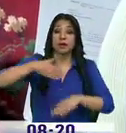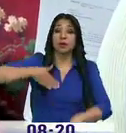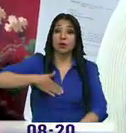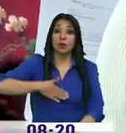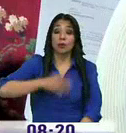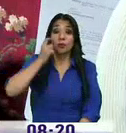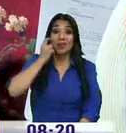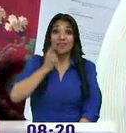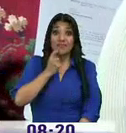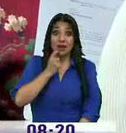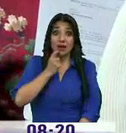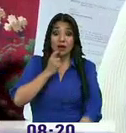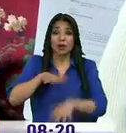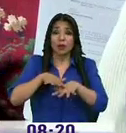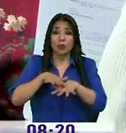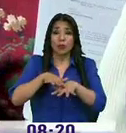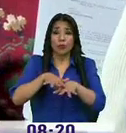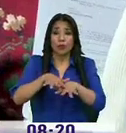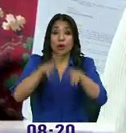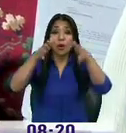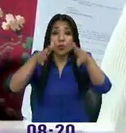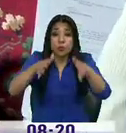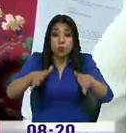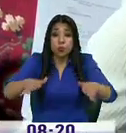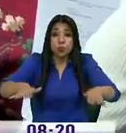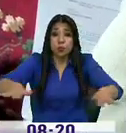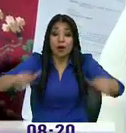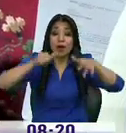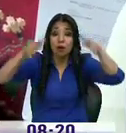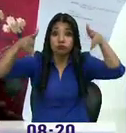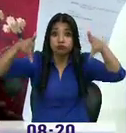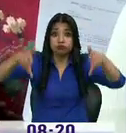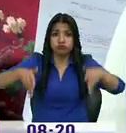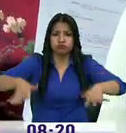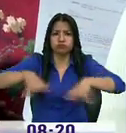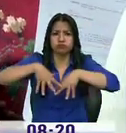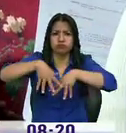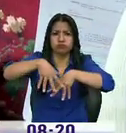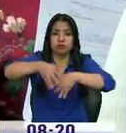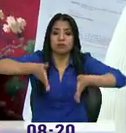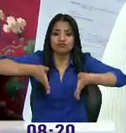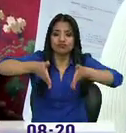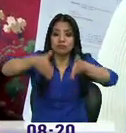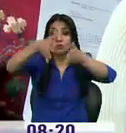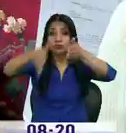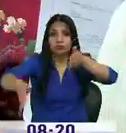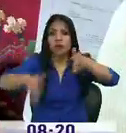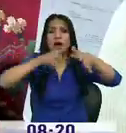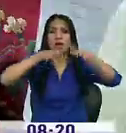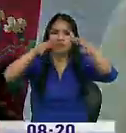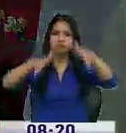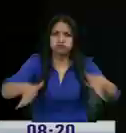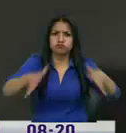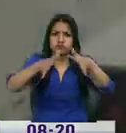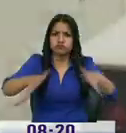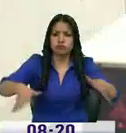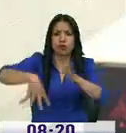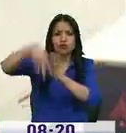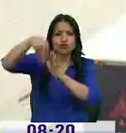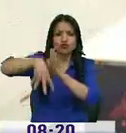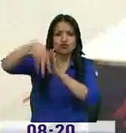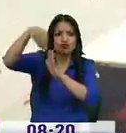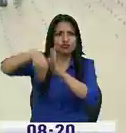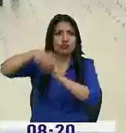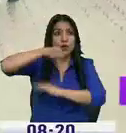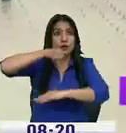Bolívar y que atraviesa las escalinatas y atraviesa todo lo que es la calle Antisuyo, esfoga en la parte de abajo. El agua